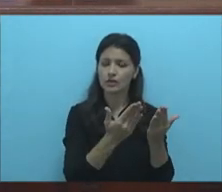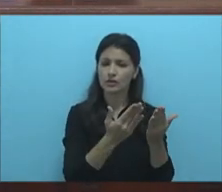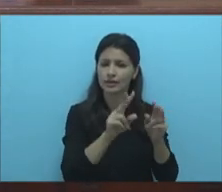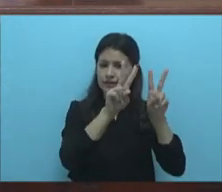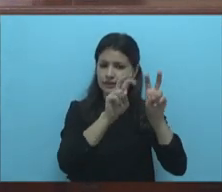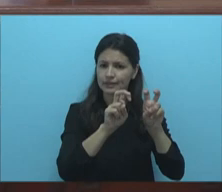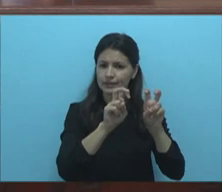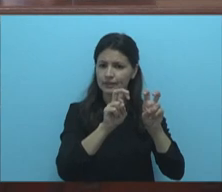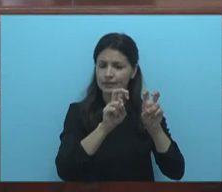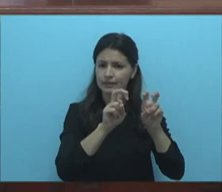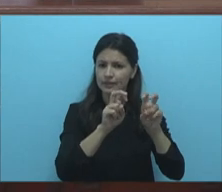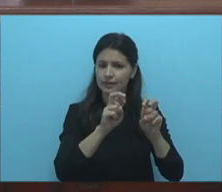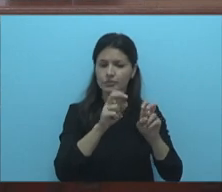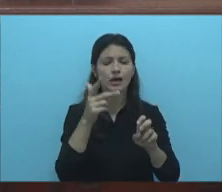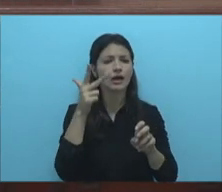que ver con ciberdelitos.